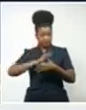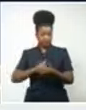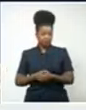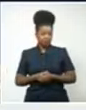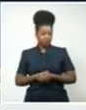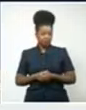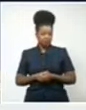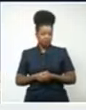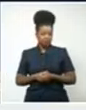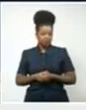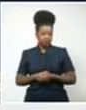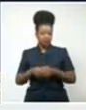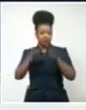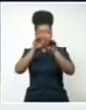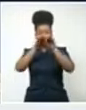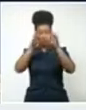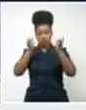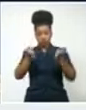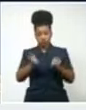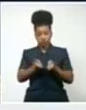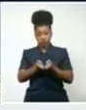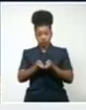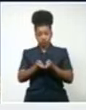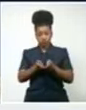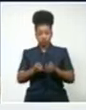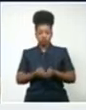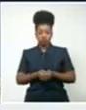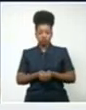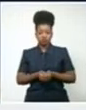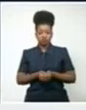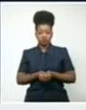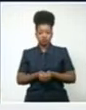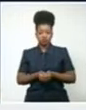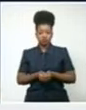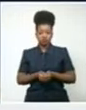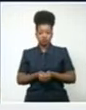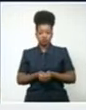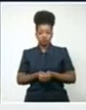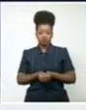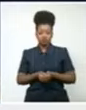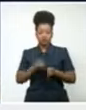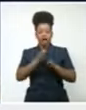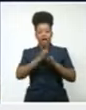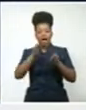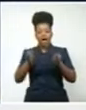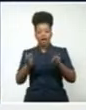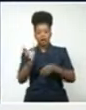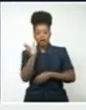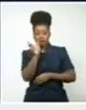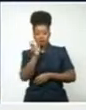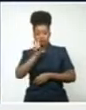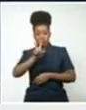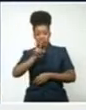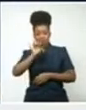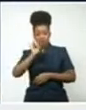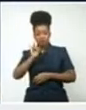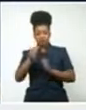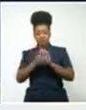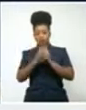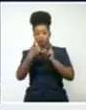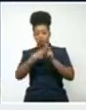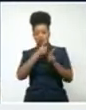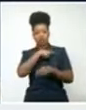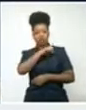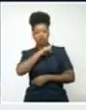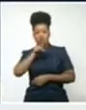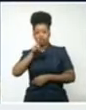El mundo, hasta el 27 de mayo, ayer a las 12 de la noche, pues se mantenían